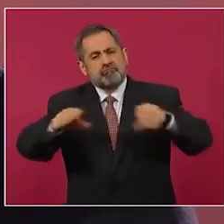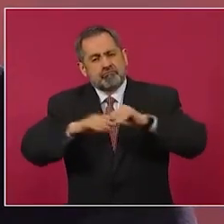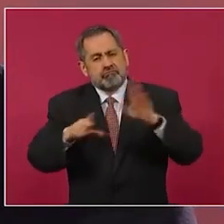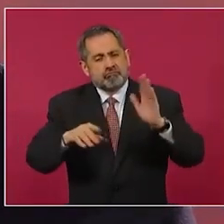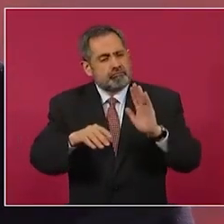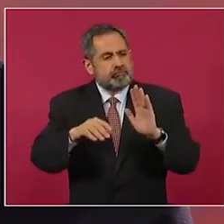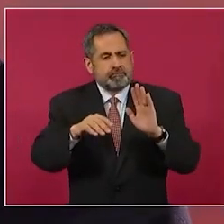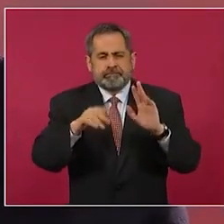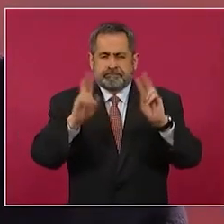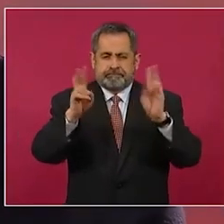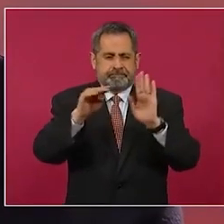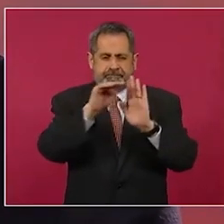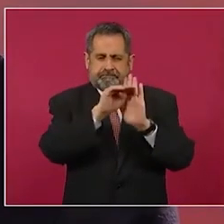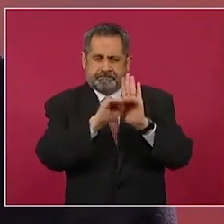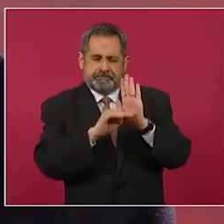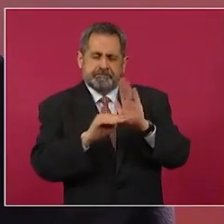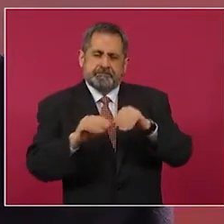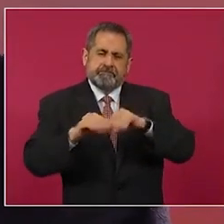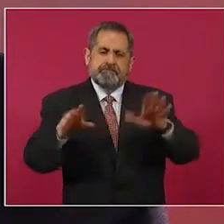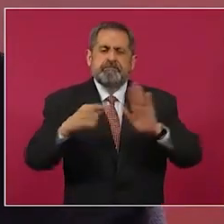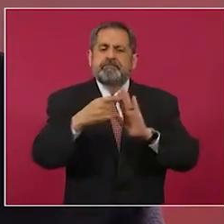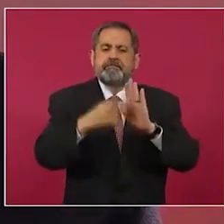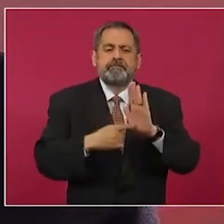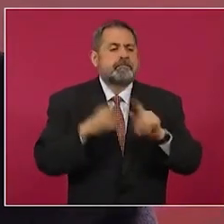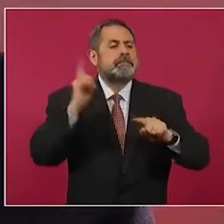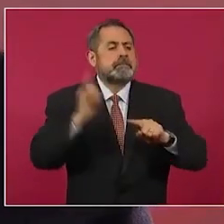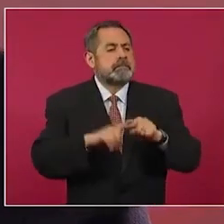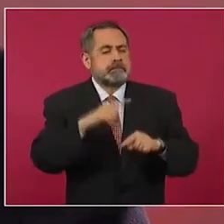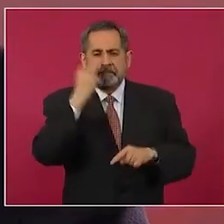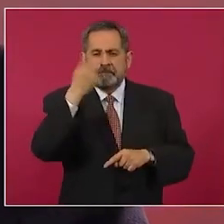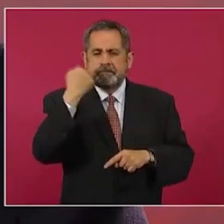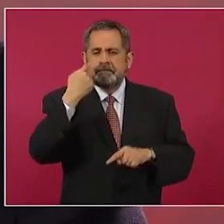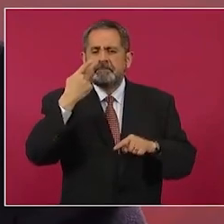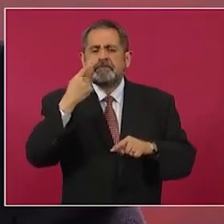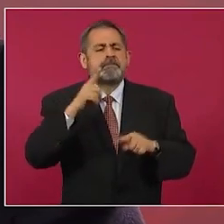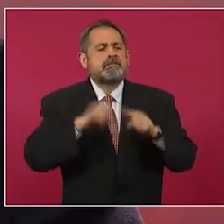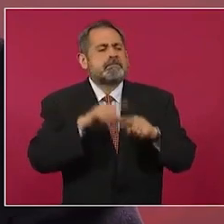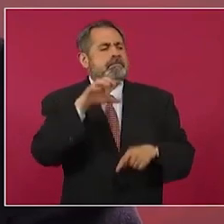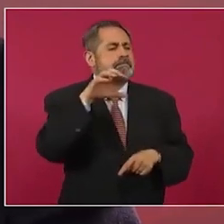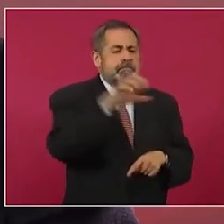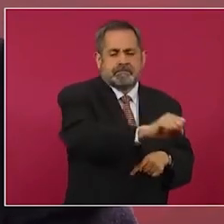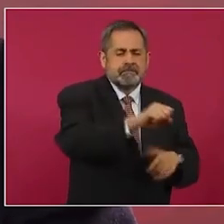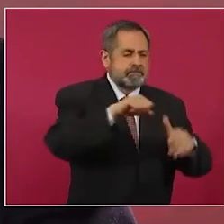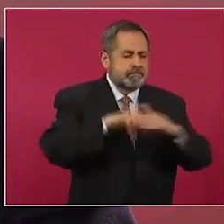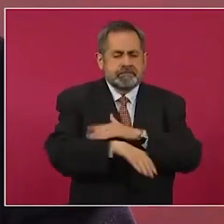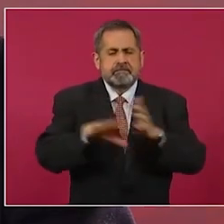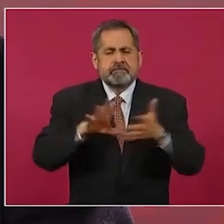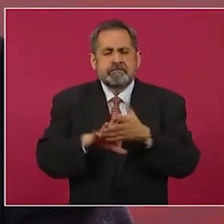una sección de detenidos por crímenes